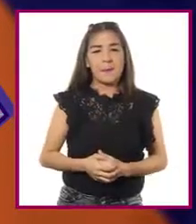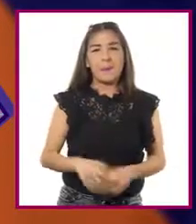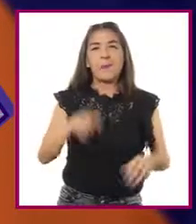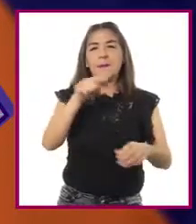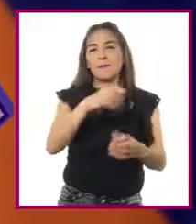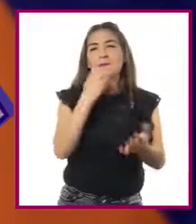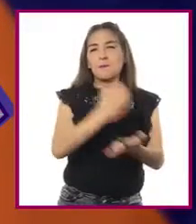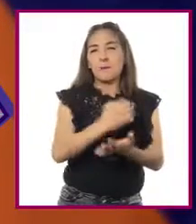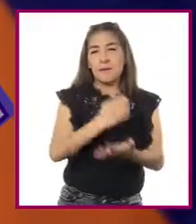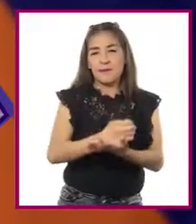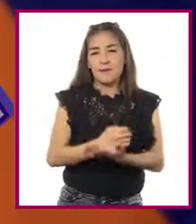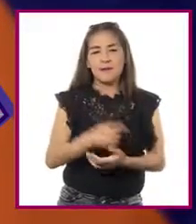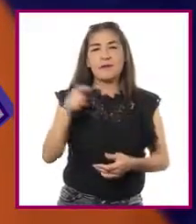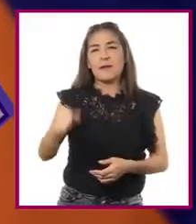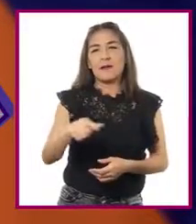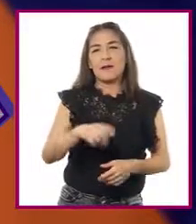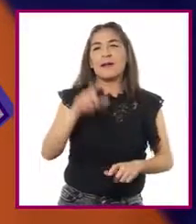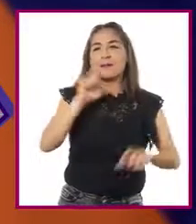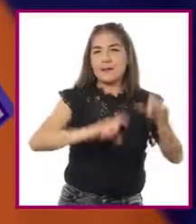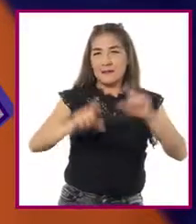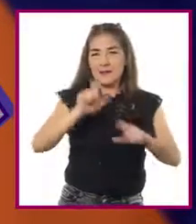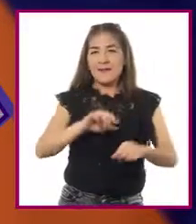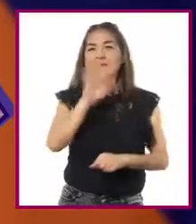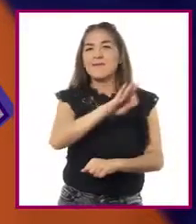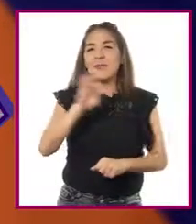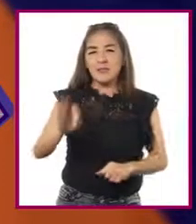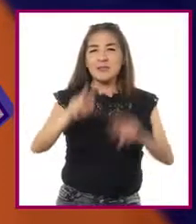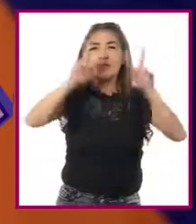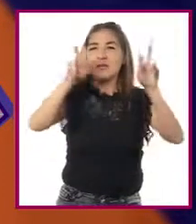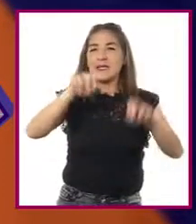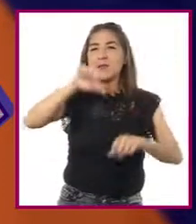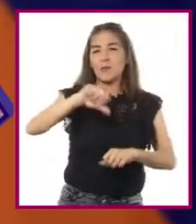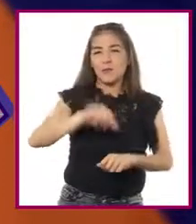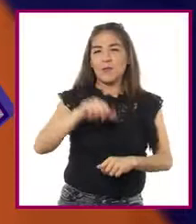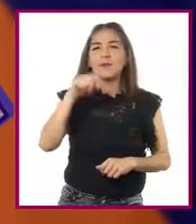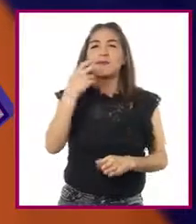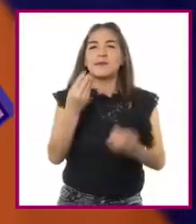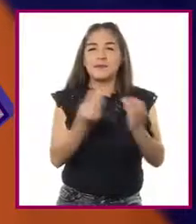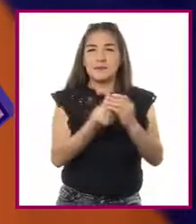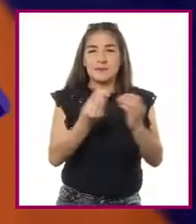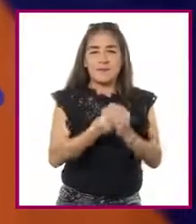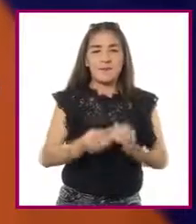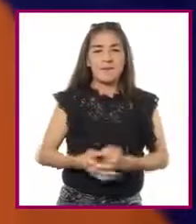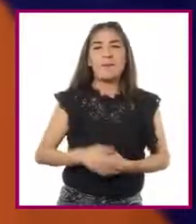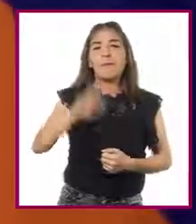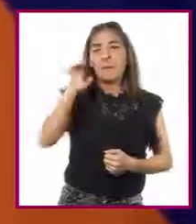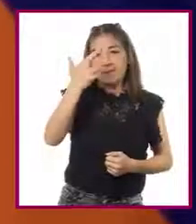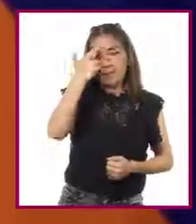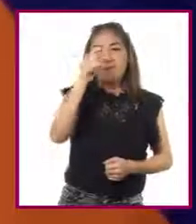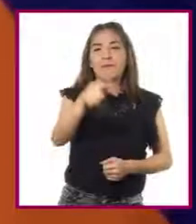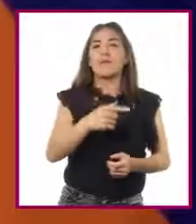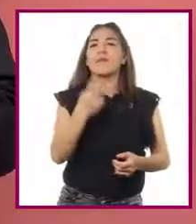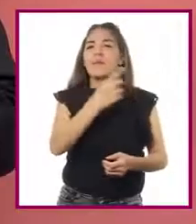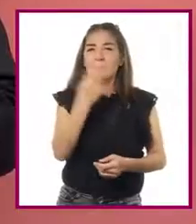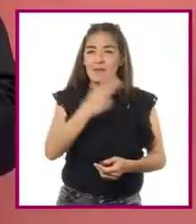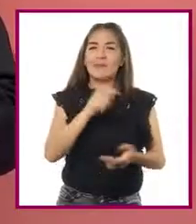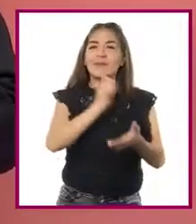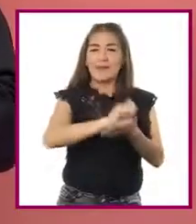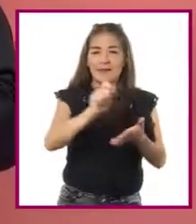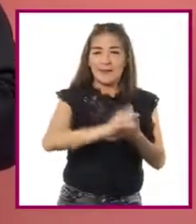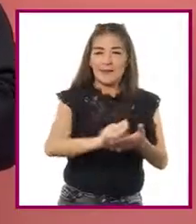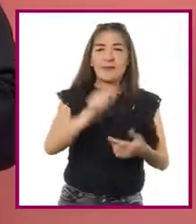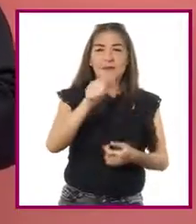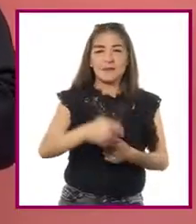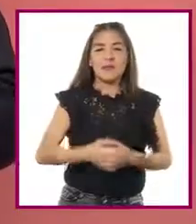su cuaderno de notas de la asignatura con la fecha y el título de nuestra sesión. Recuerden que es su bitácora científica,